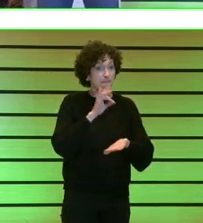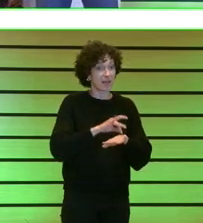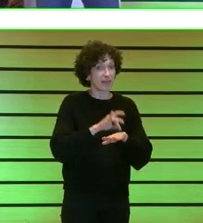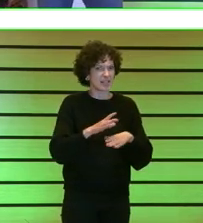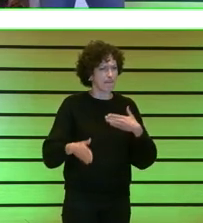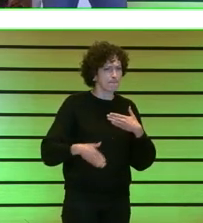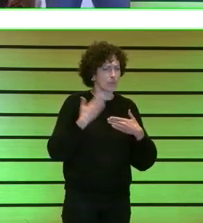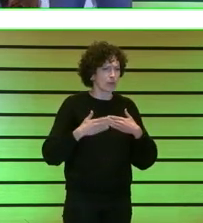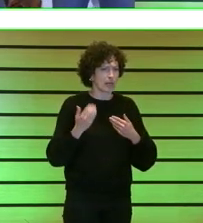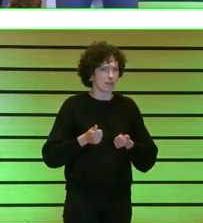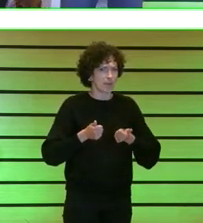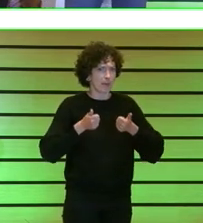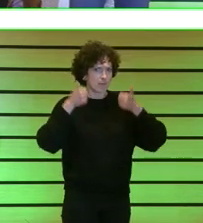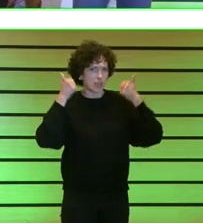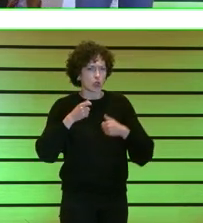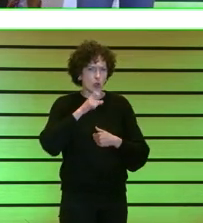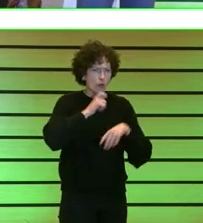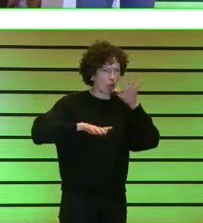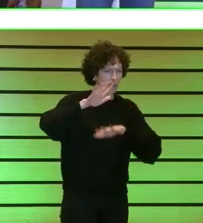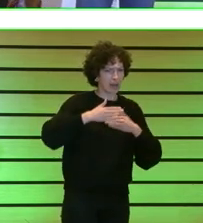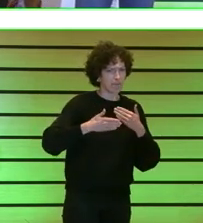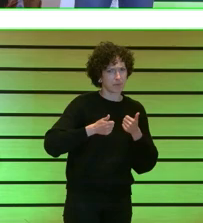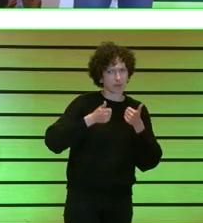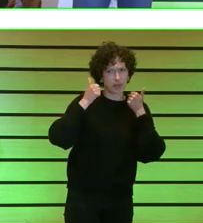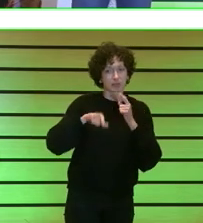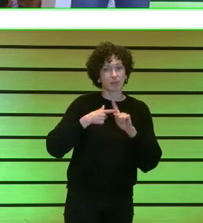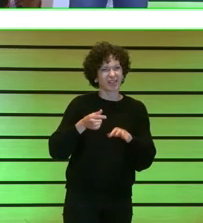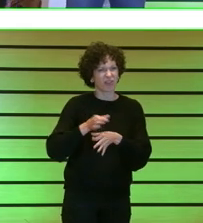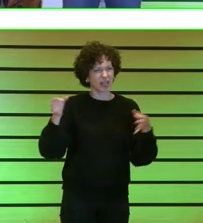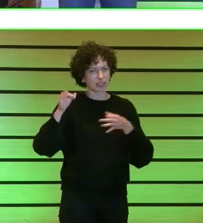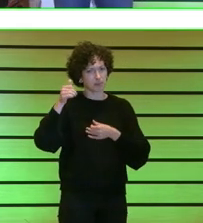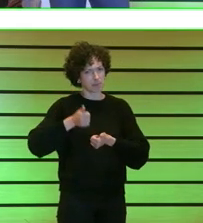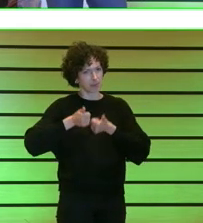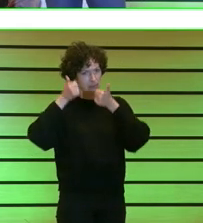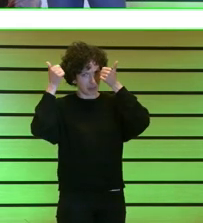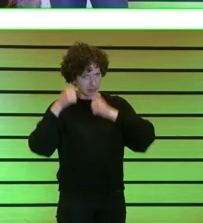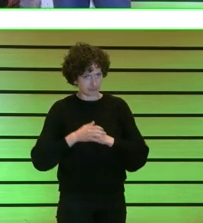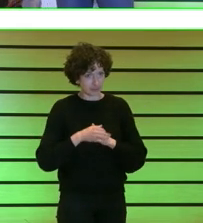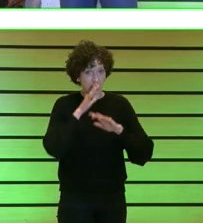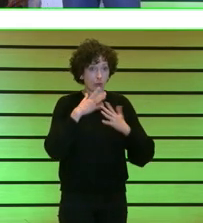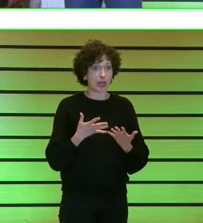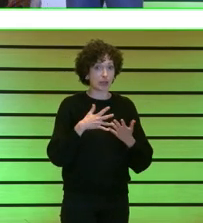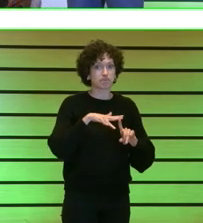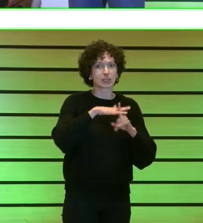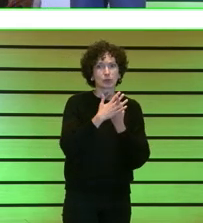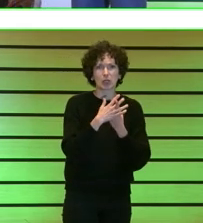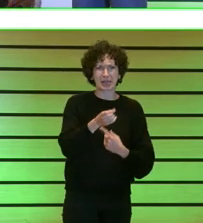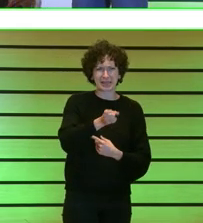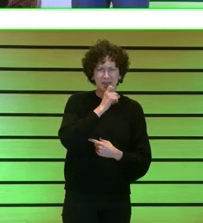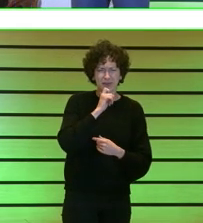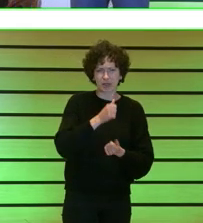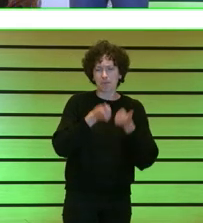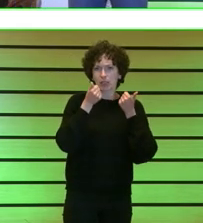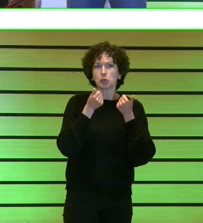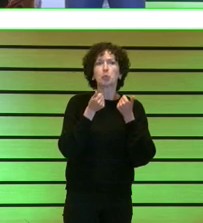vez más sofisticada cada vez más compleja y cada vez más eficaz somos capaces de curar situaciones cada vez más difíciles